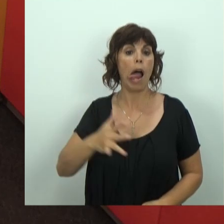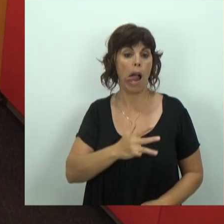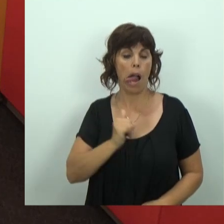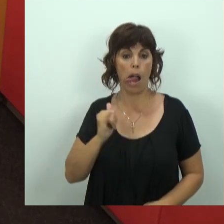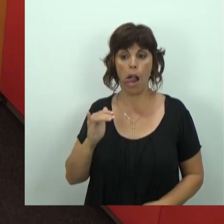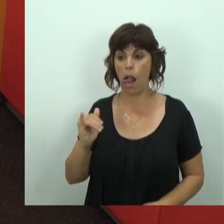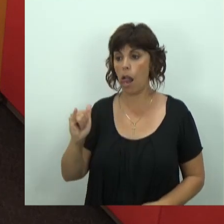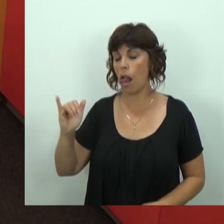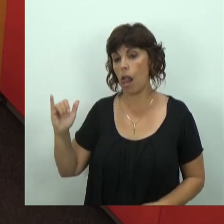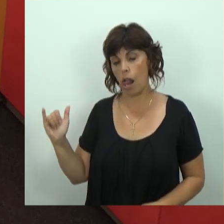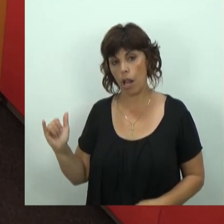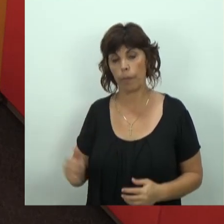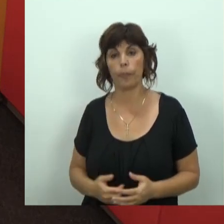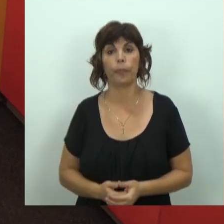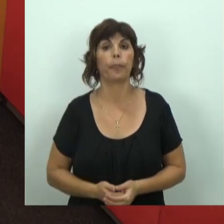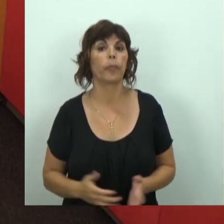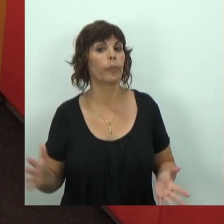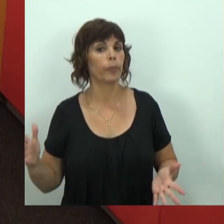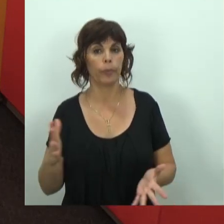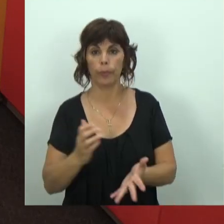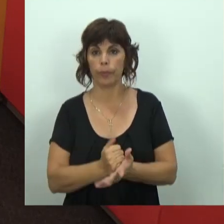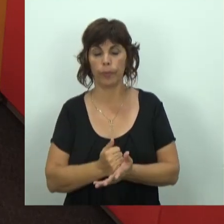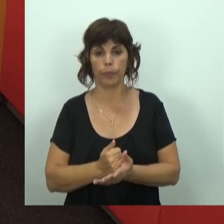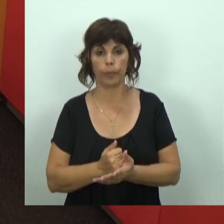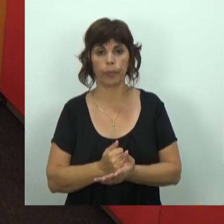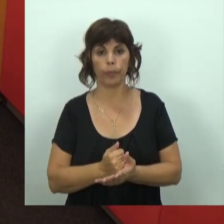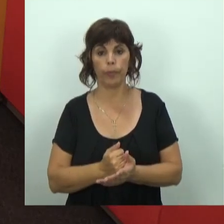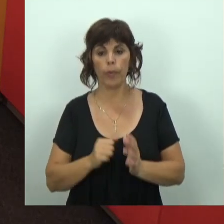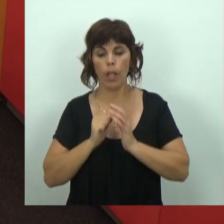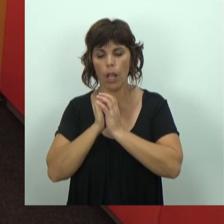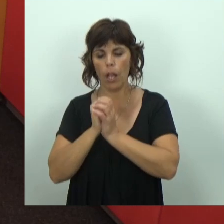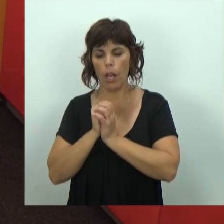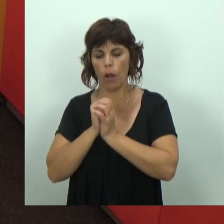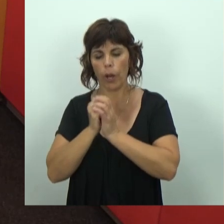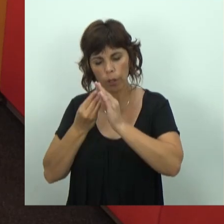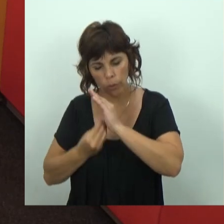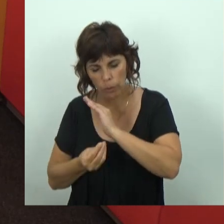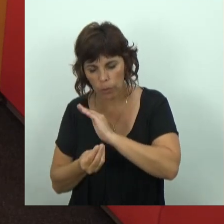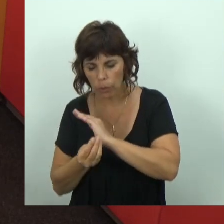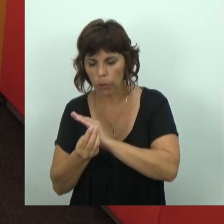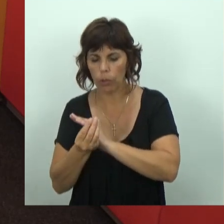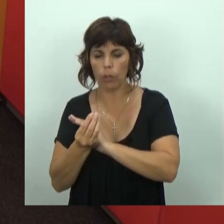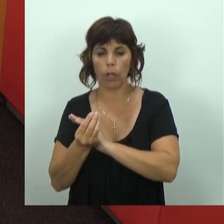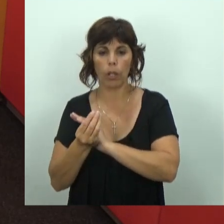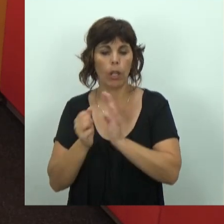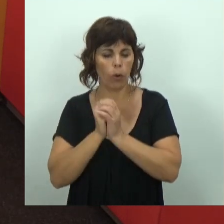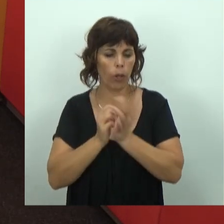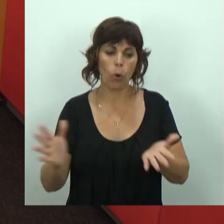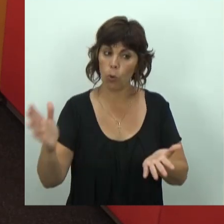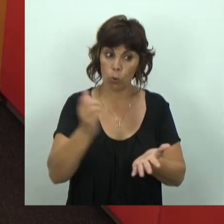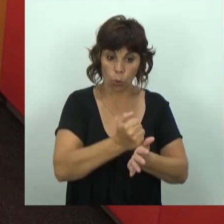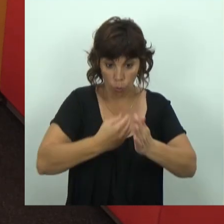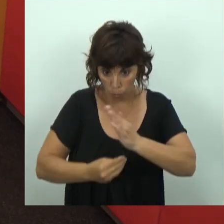Todo, querido oyente, todo lo que nace en la oración sobrevive el mundo,